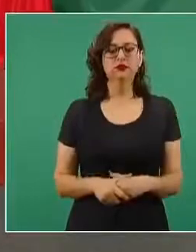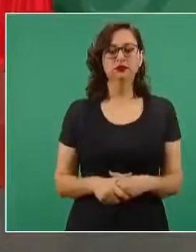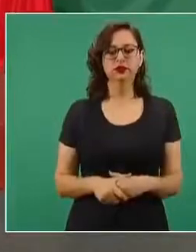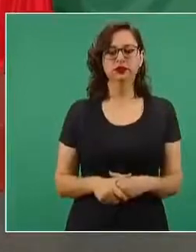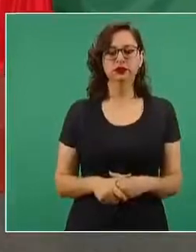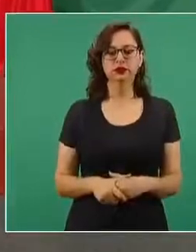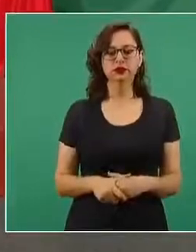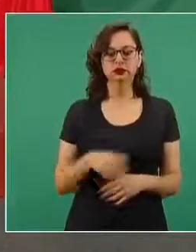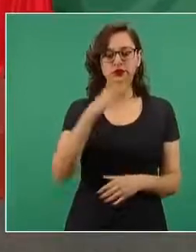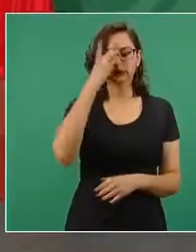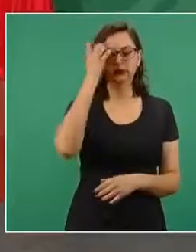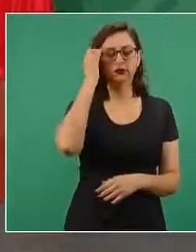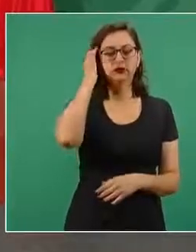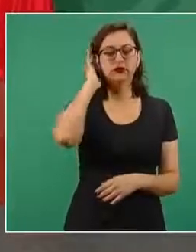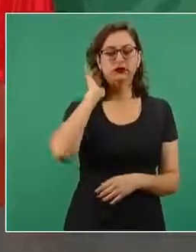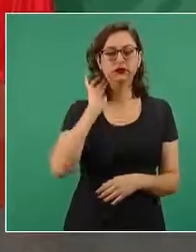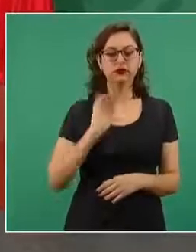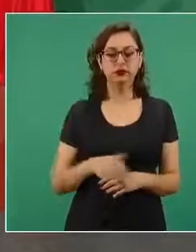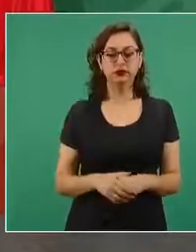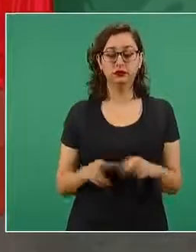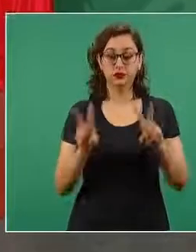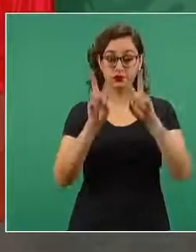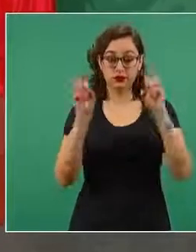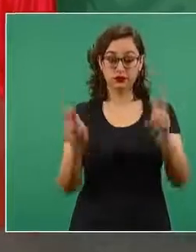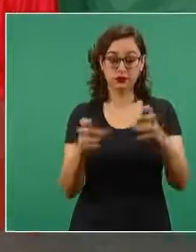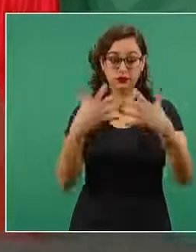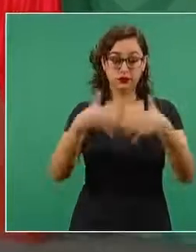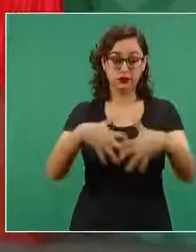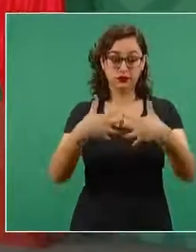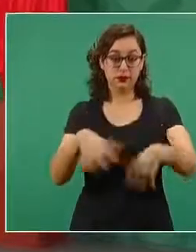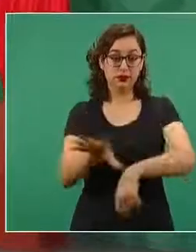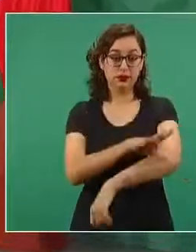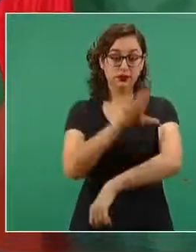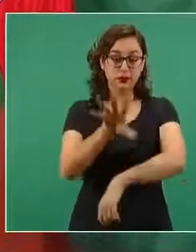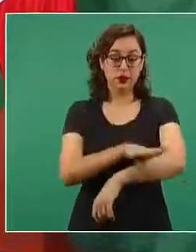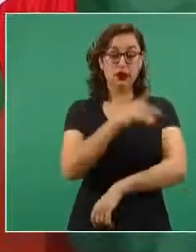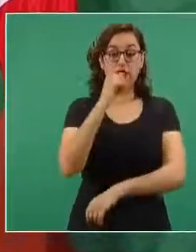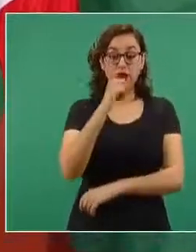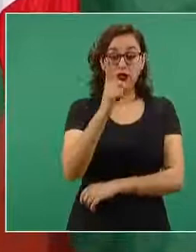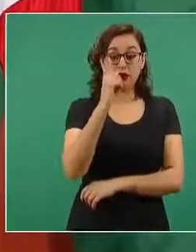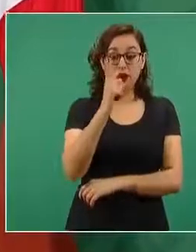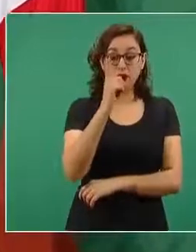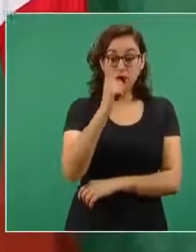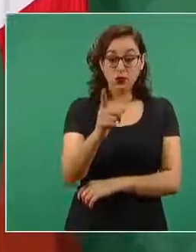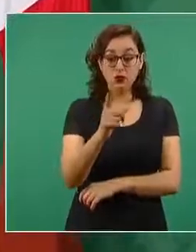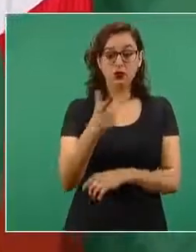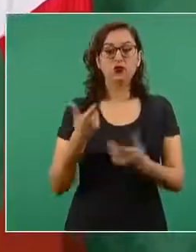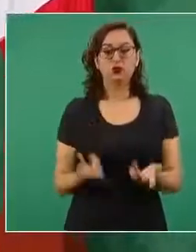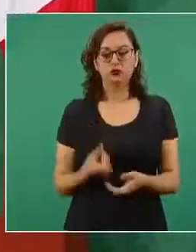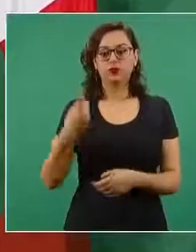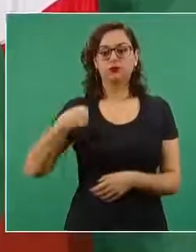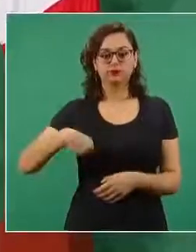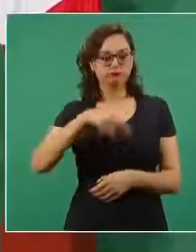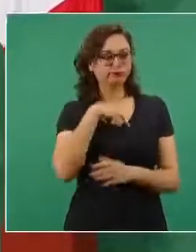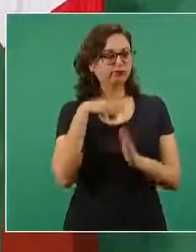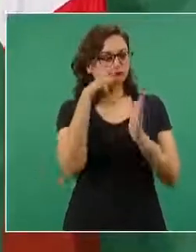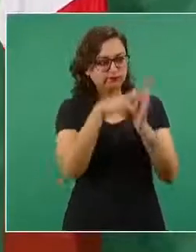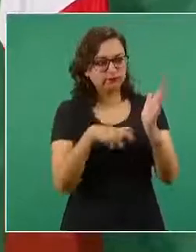la industria eléctrica, pues estamos llevando a cabo reformas